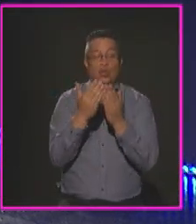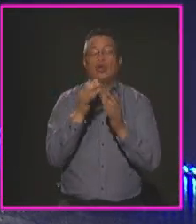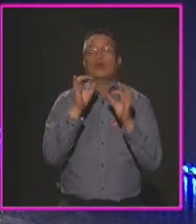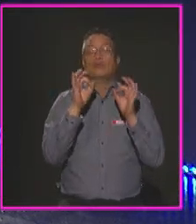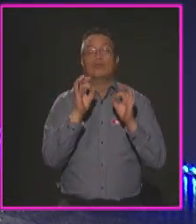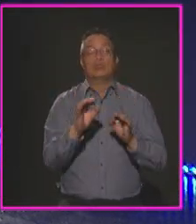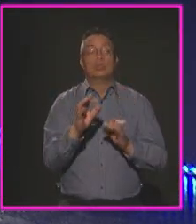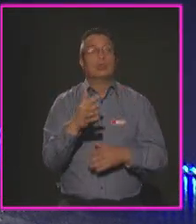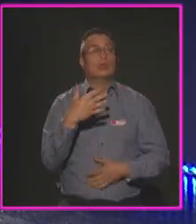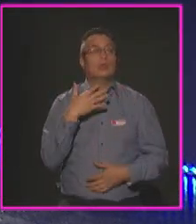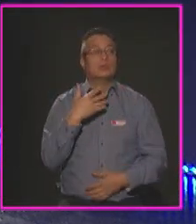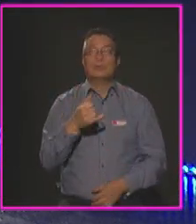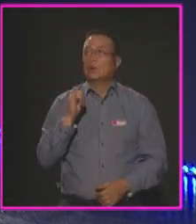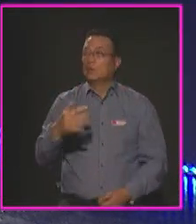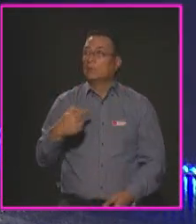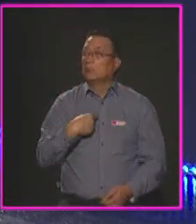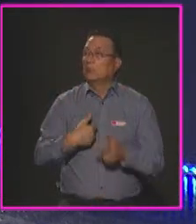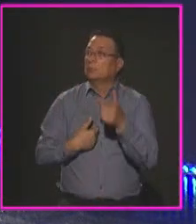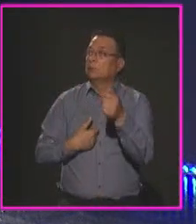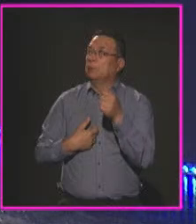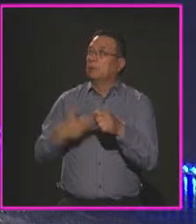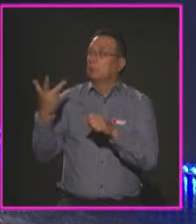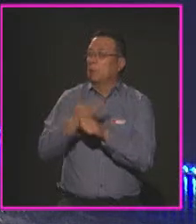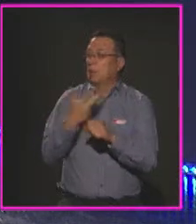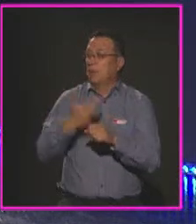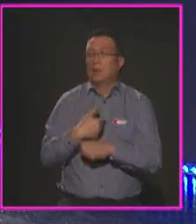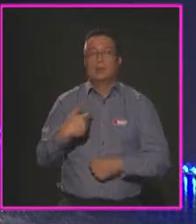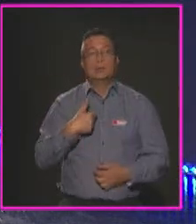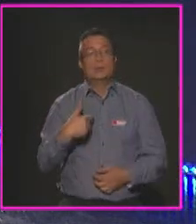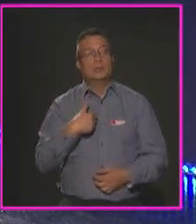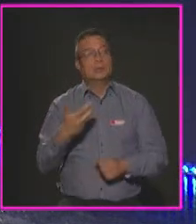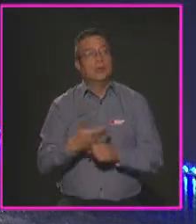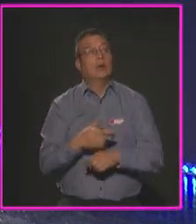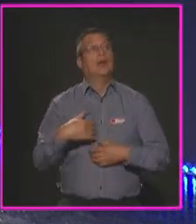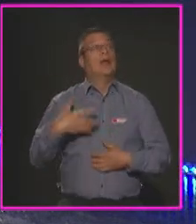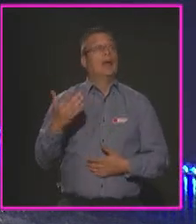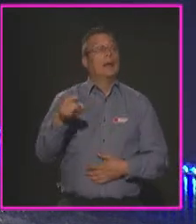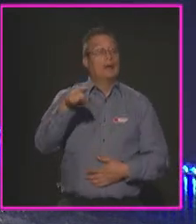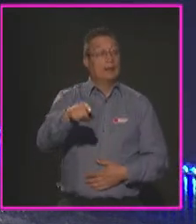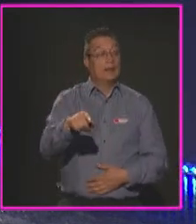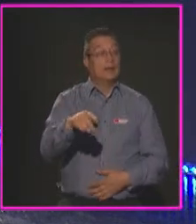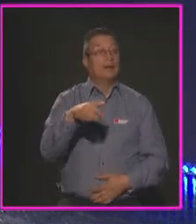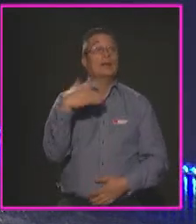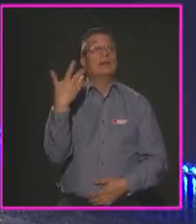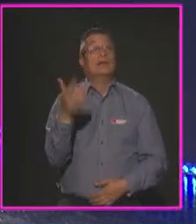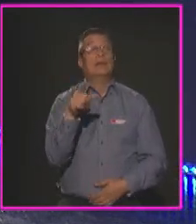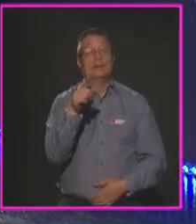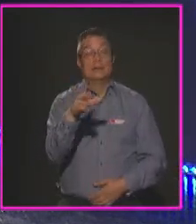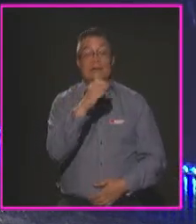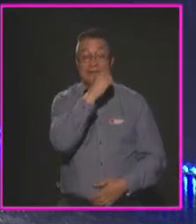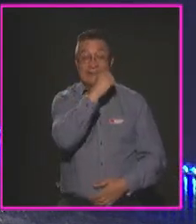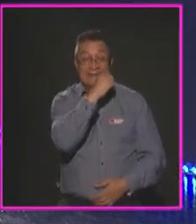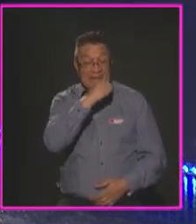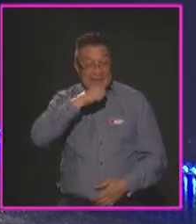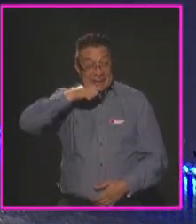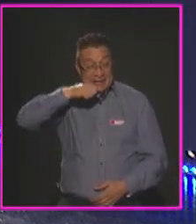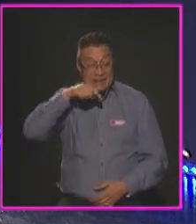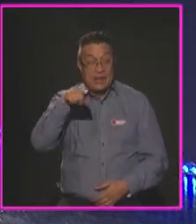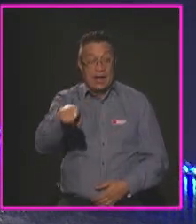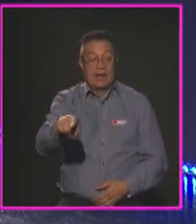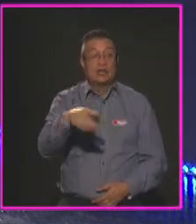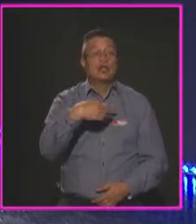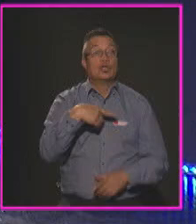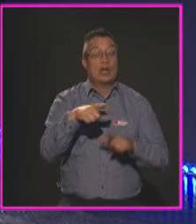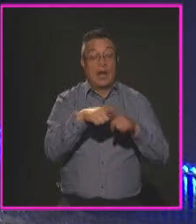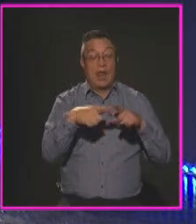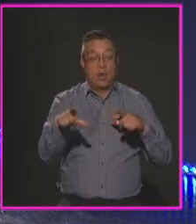yo no sé por qué me pasan estas cosas a mí, pero y concluyeron que la desecación de la laguna no se